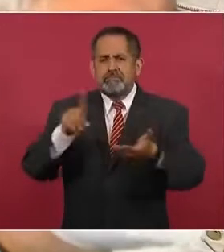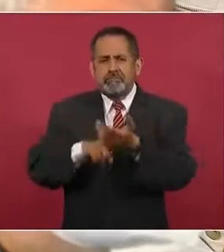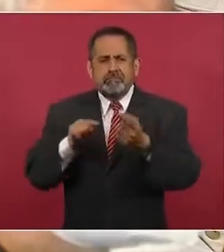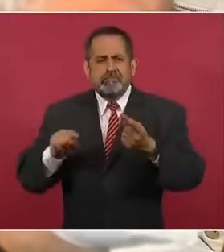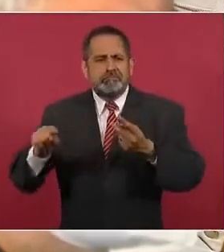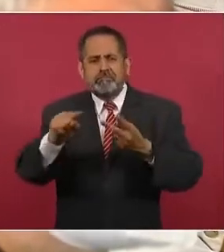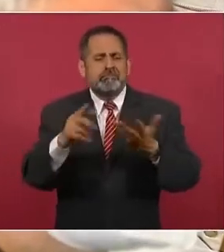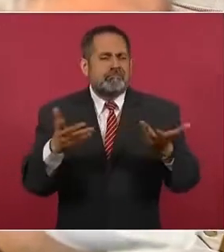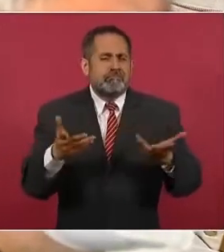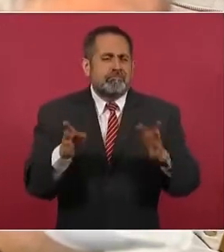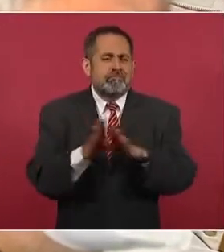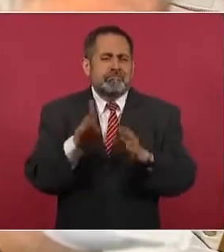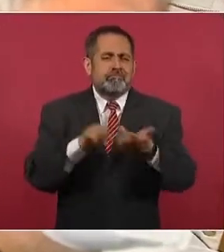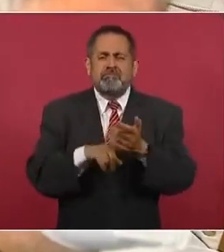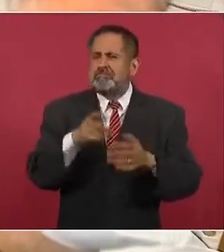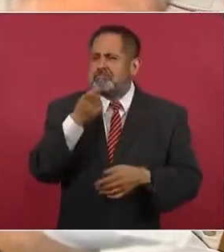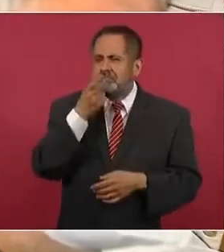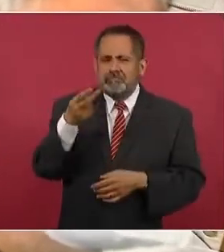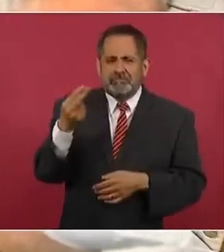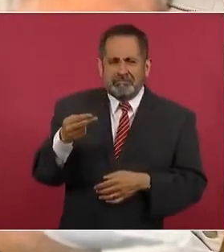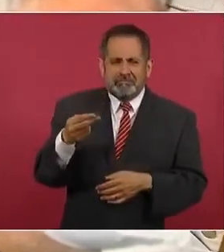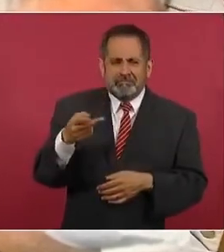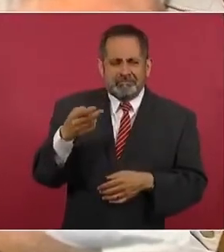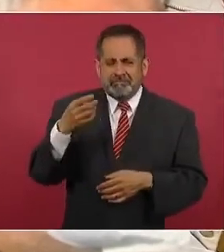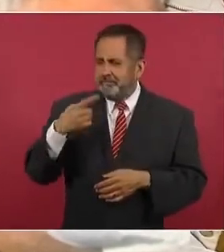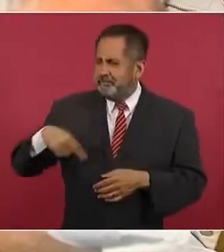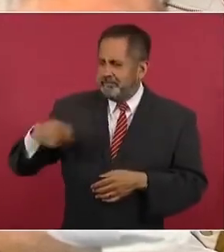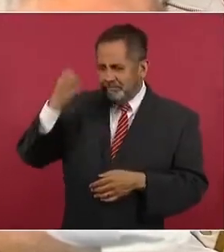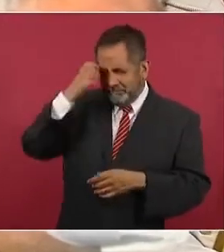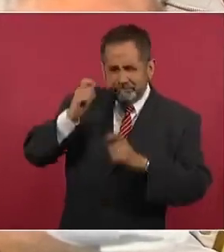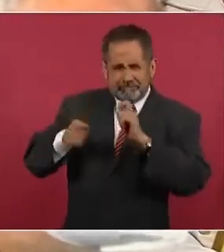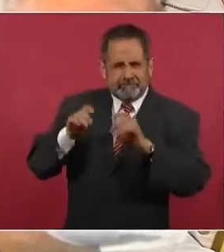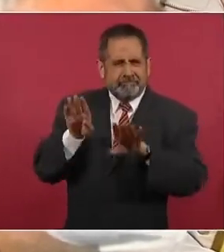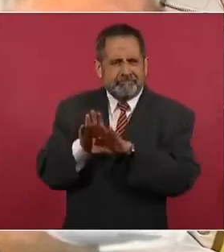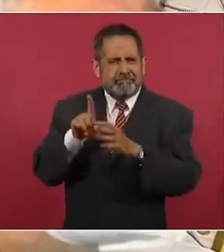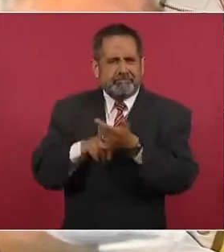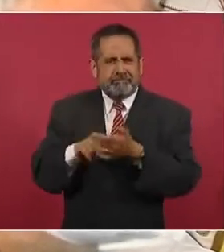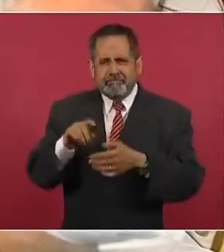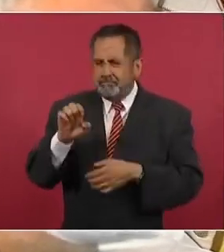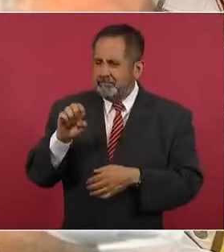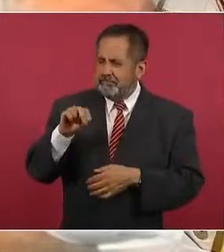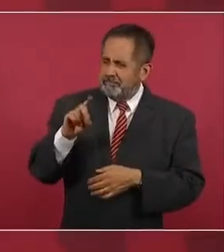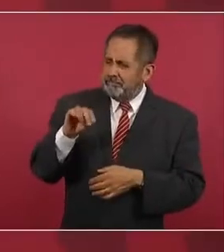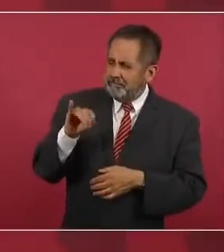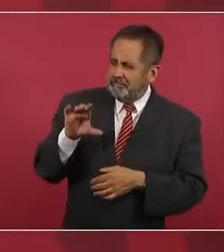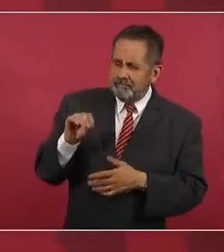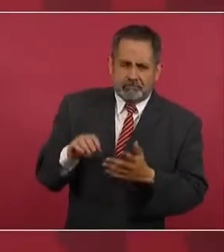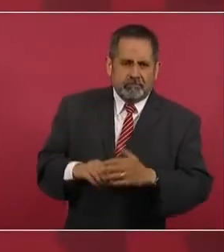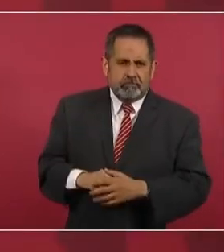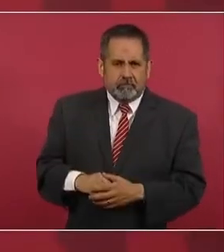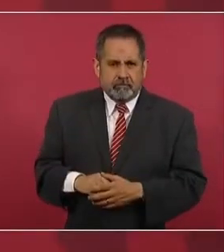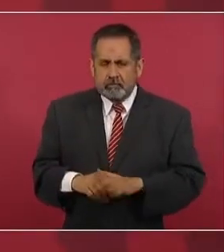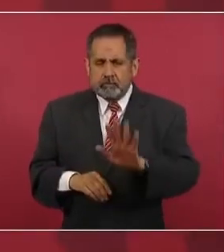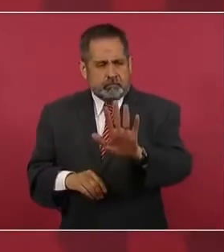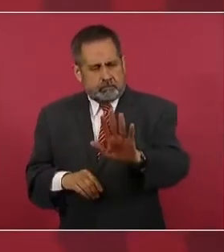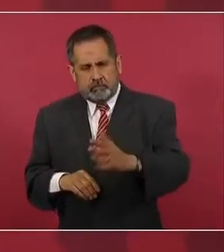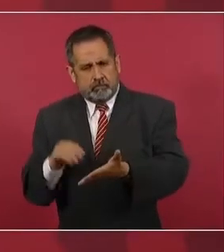se puede llamar esto que los expertos le conocen como el estado Bueno, vamos endémico? a